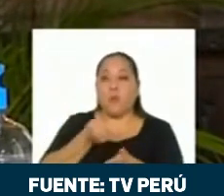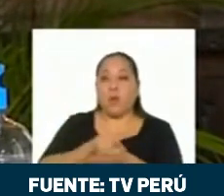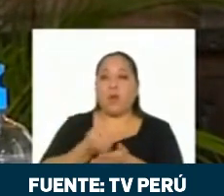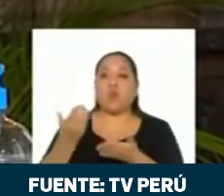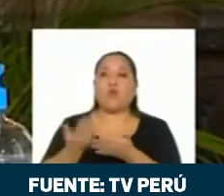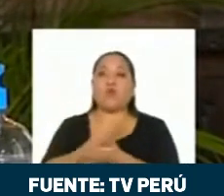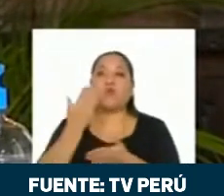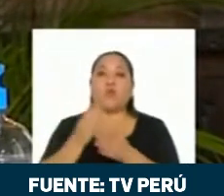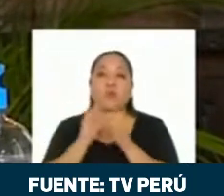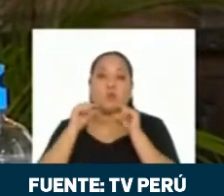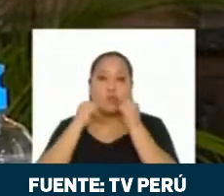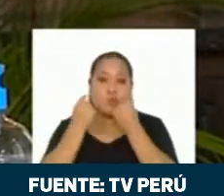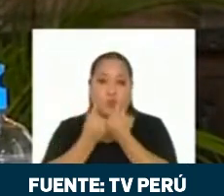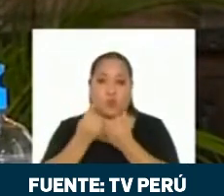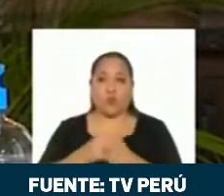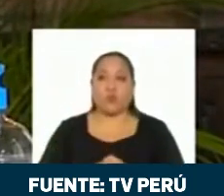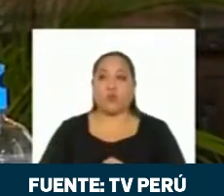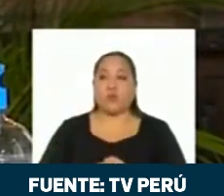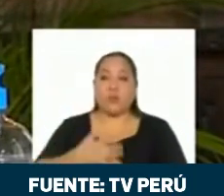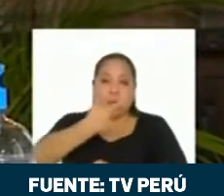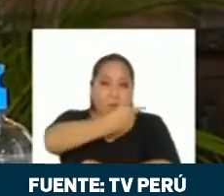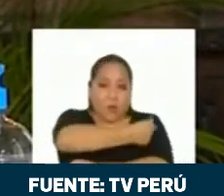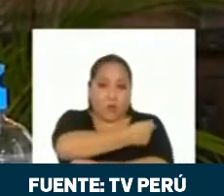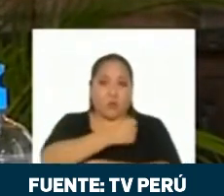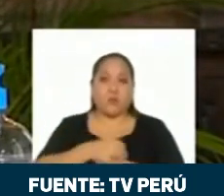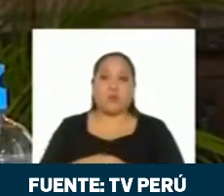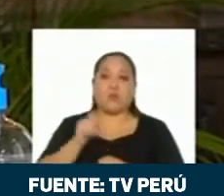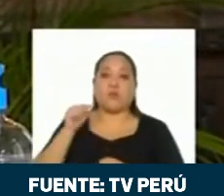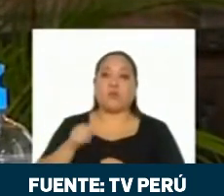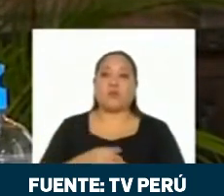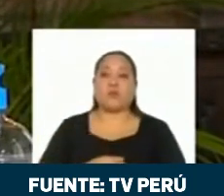nuevas brigadas de vacunación, que son